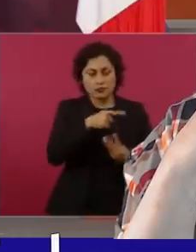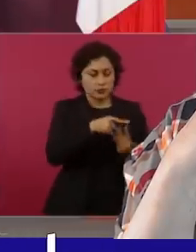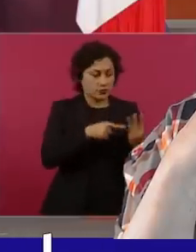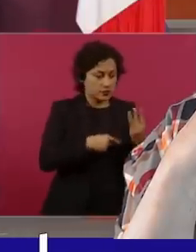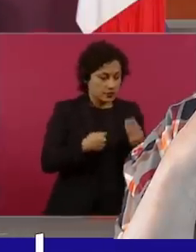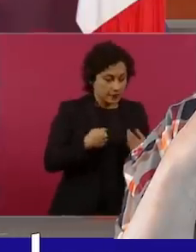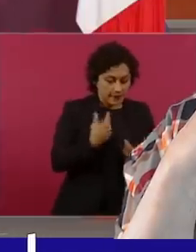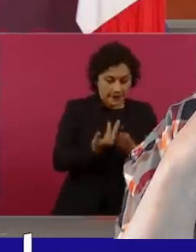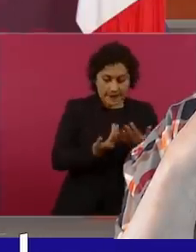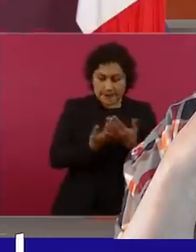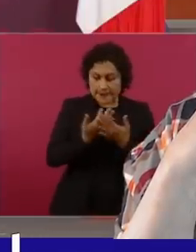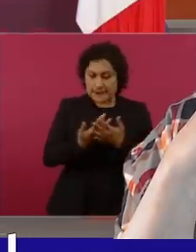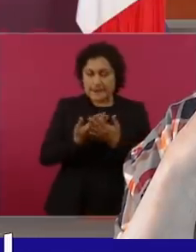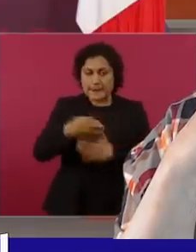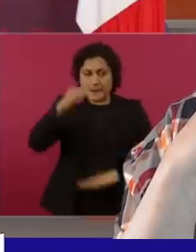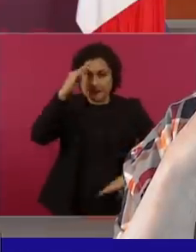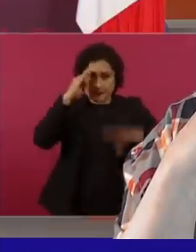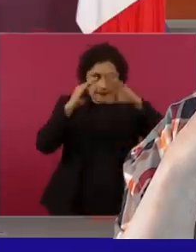Y se habló